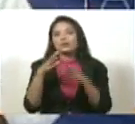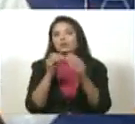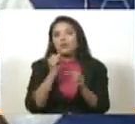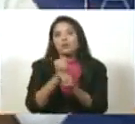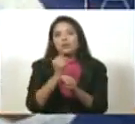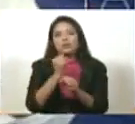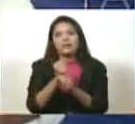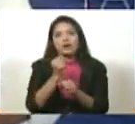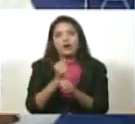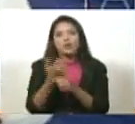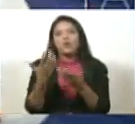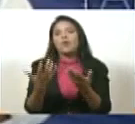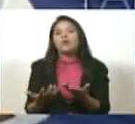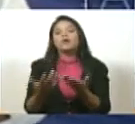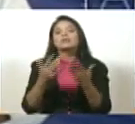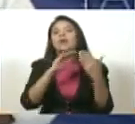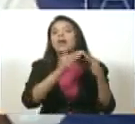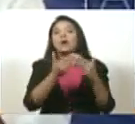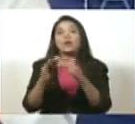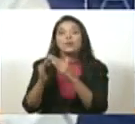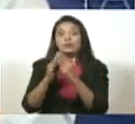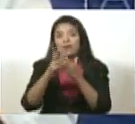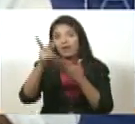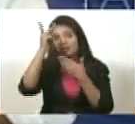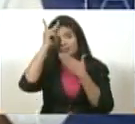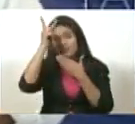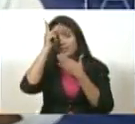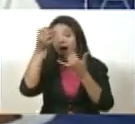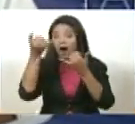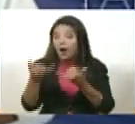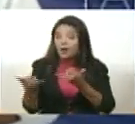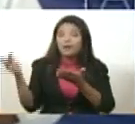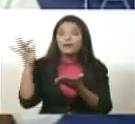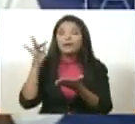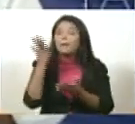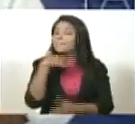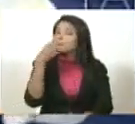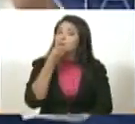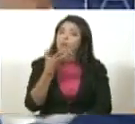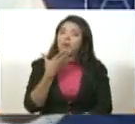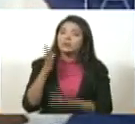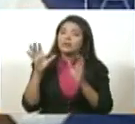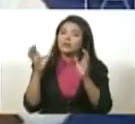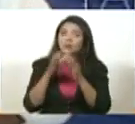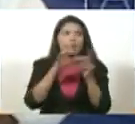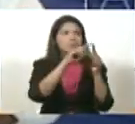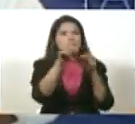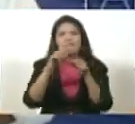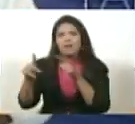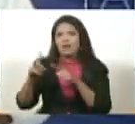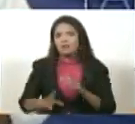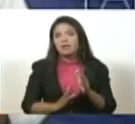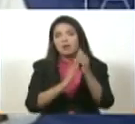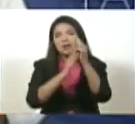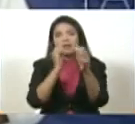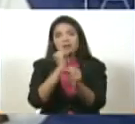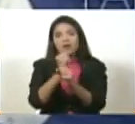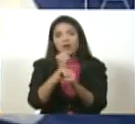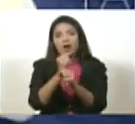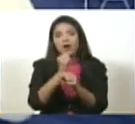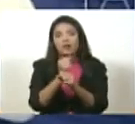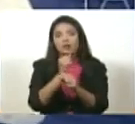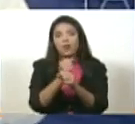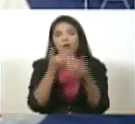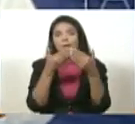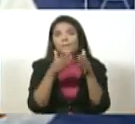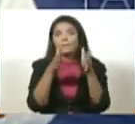los campesinos, de las comunidades indígenas. Ahorita venimos de una hermosa reunión con varios dirigentes de trabajadores de la administración